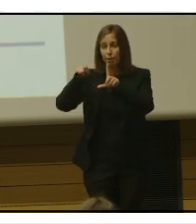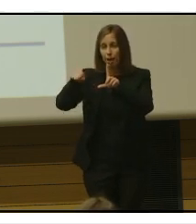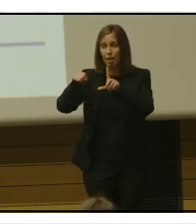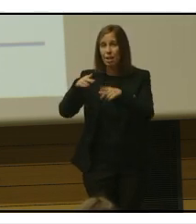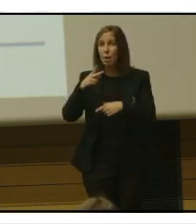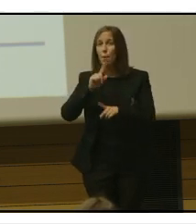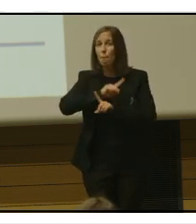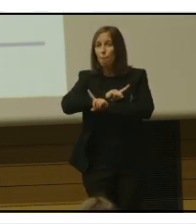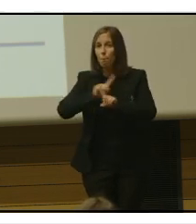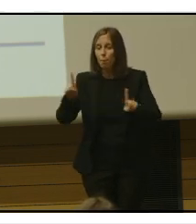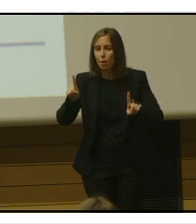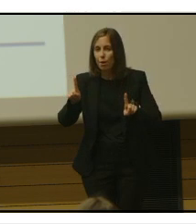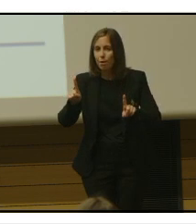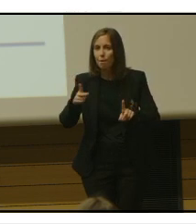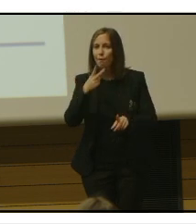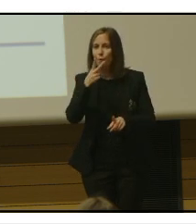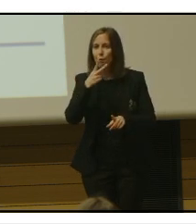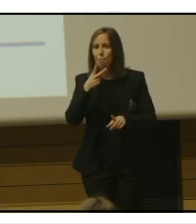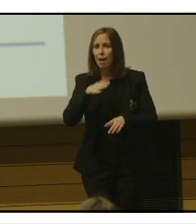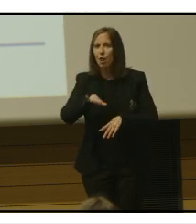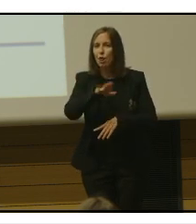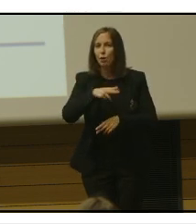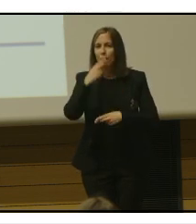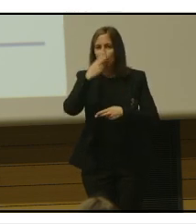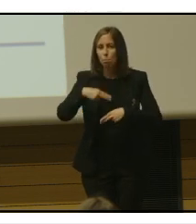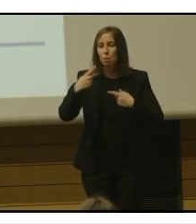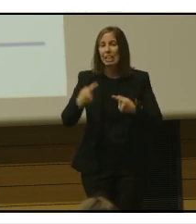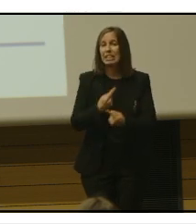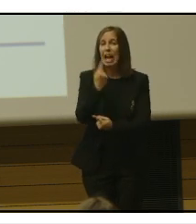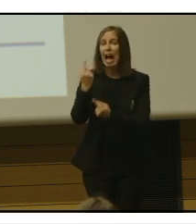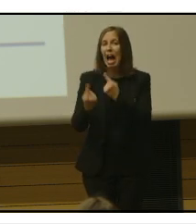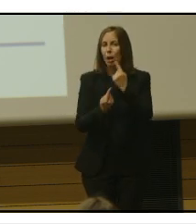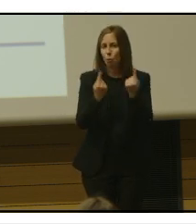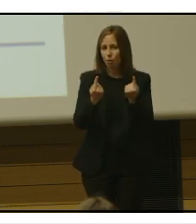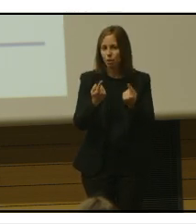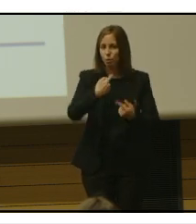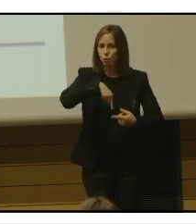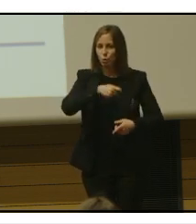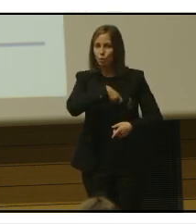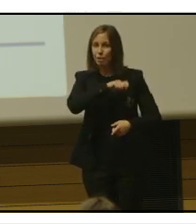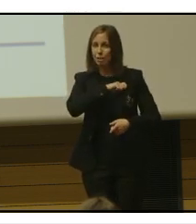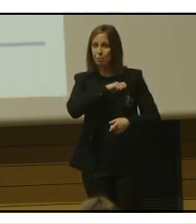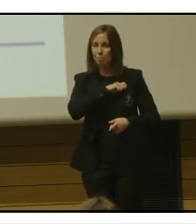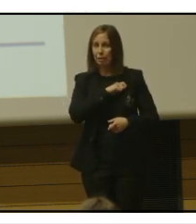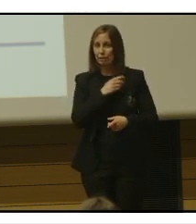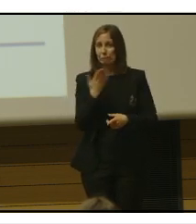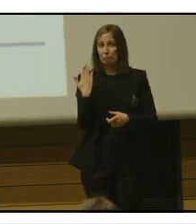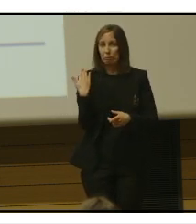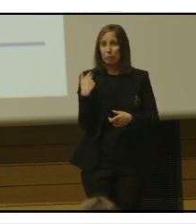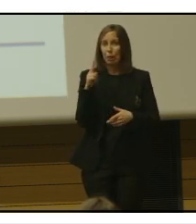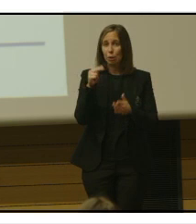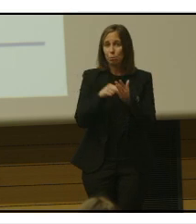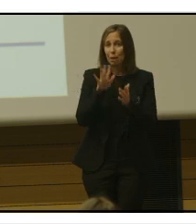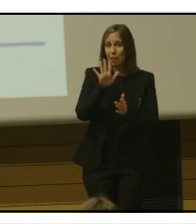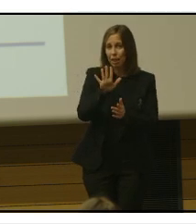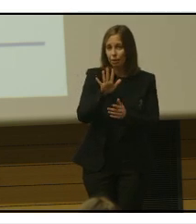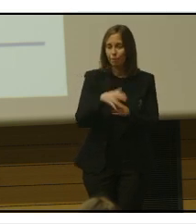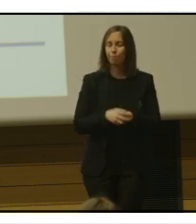prohíbe fumar en algunos lugares públicos. O sea, es algo, bueno, pues que nosotros en España hicimos casi en el año 2005.